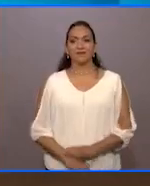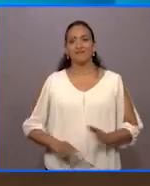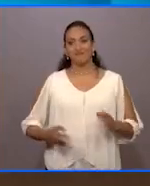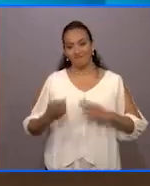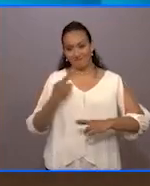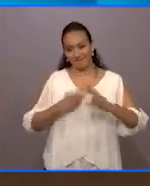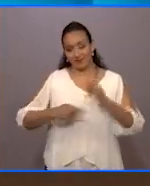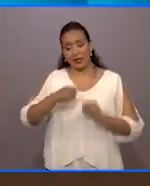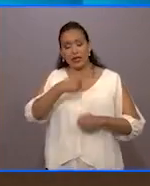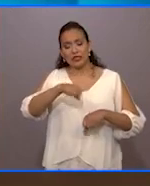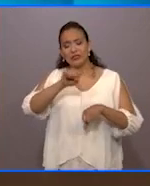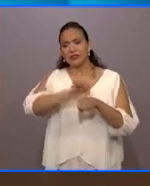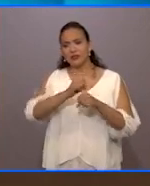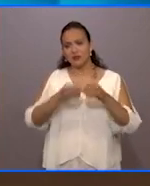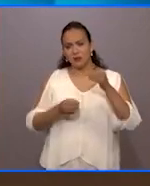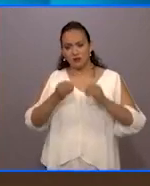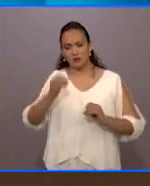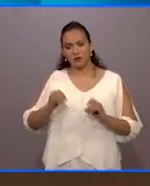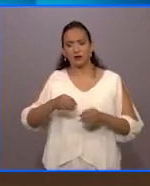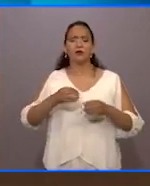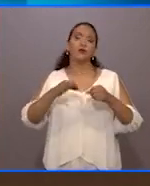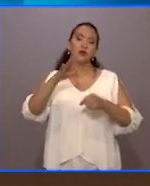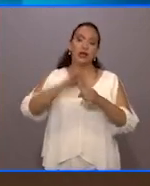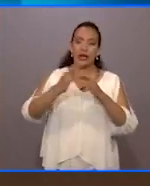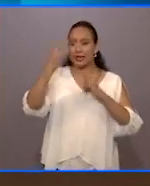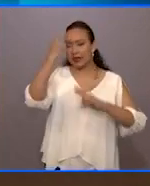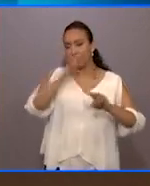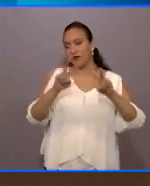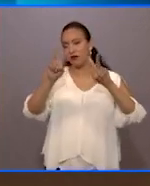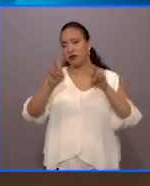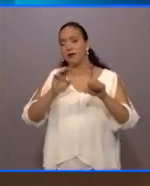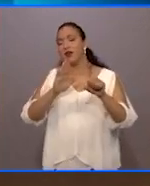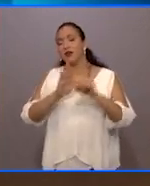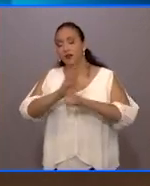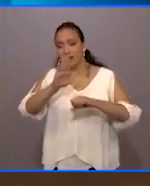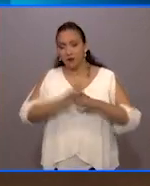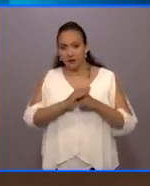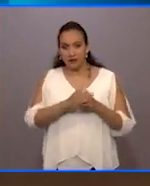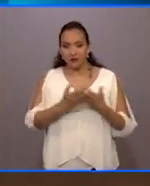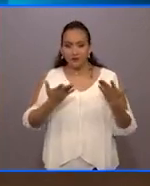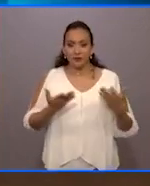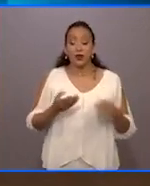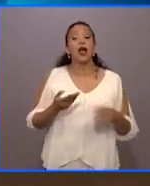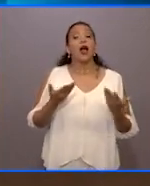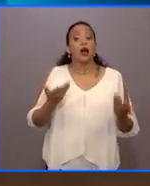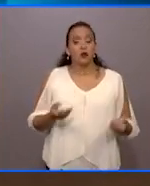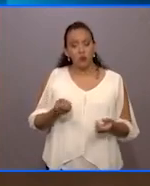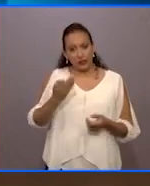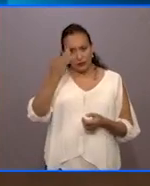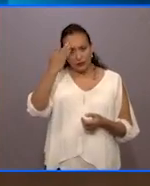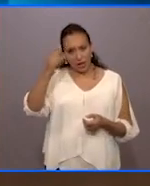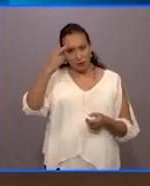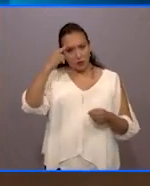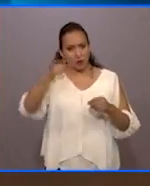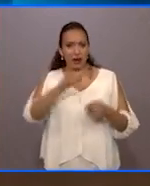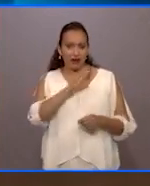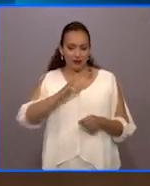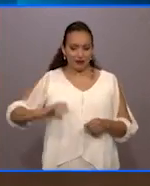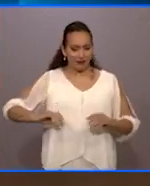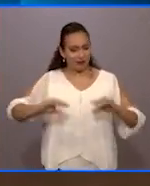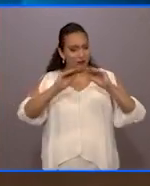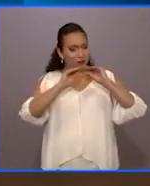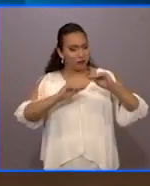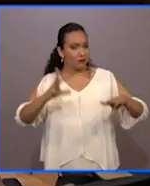Esta semana, la Sala Superior del Tribunal Electoral resolvió asuntos relacionados con la fiscalización y difusión de la próxima elección